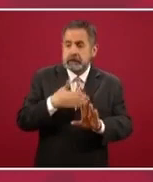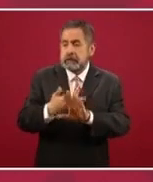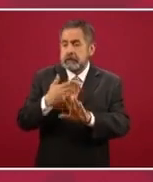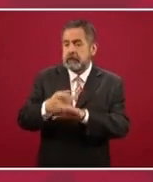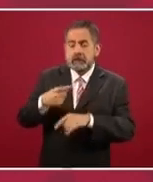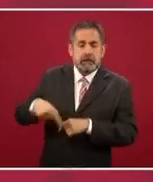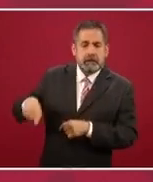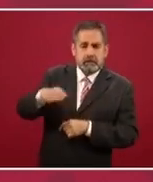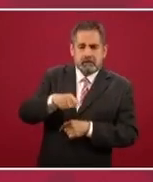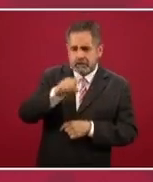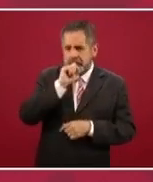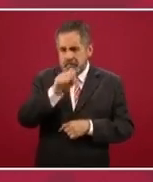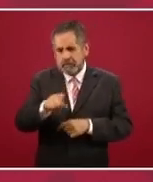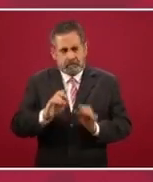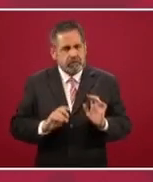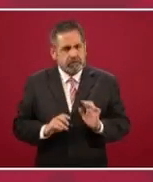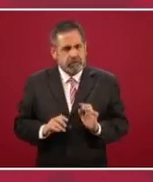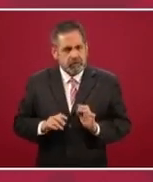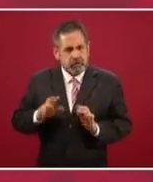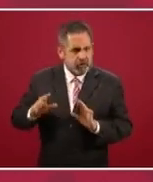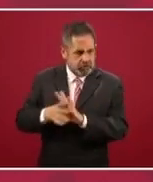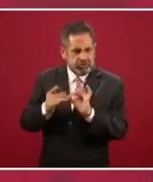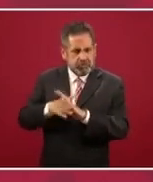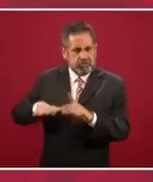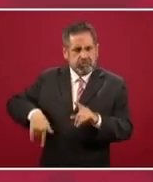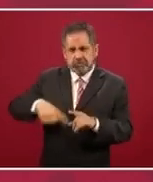todos, así en efecto, como tú lo